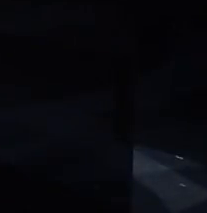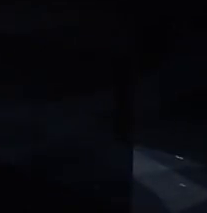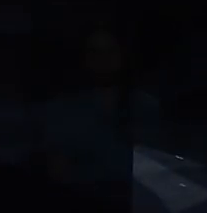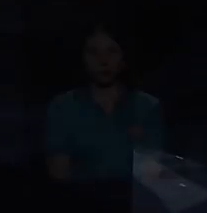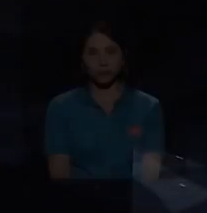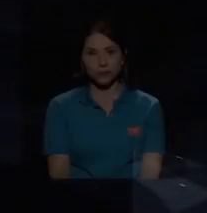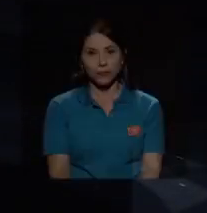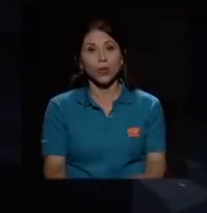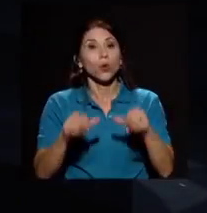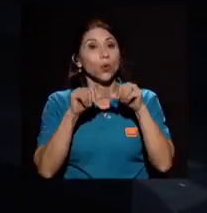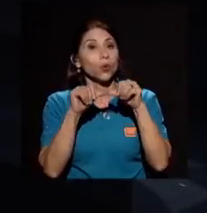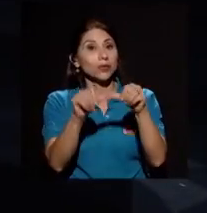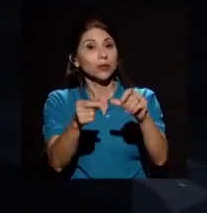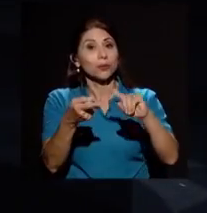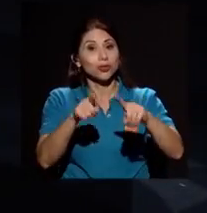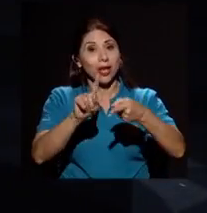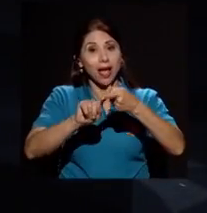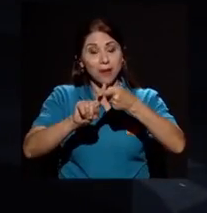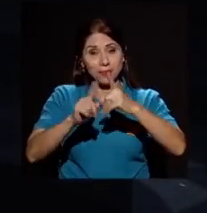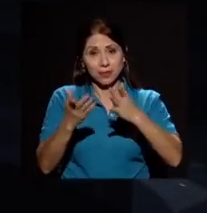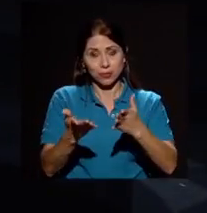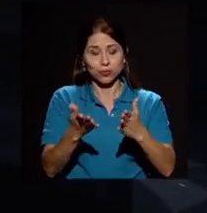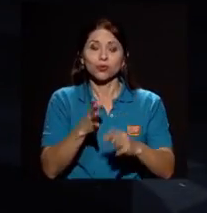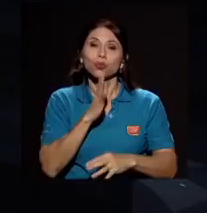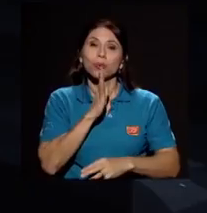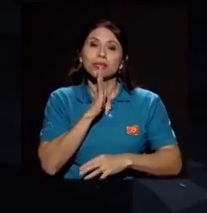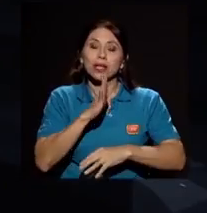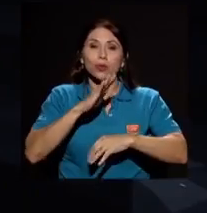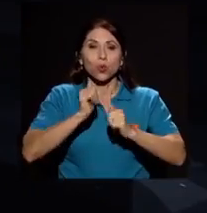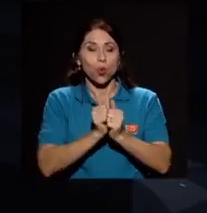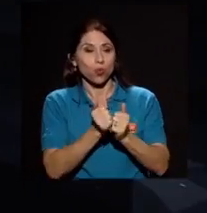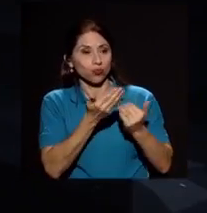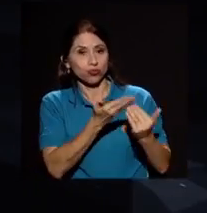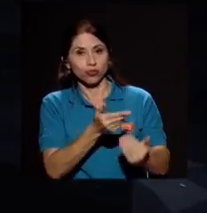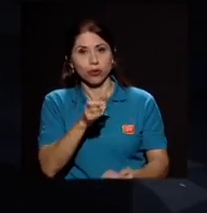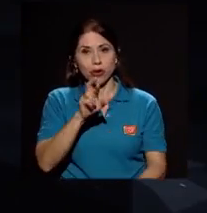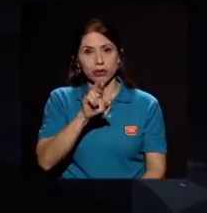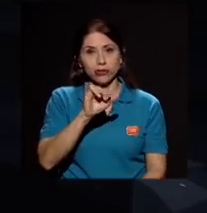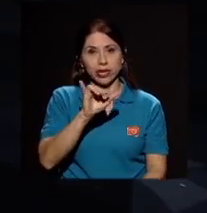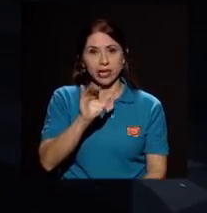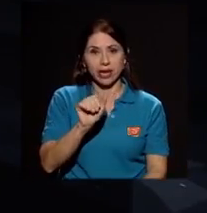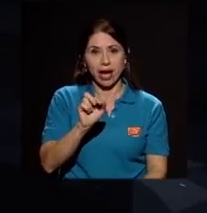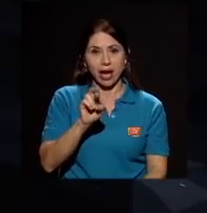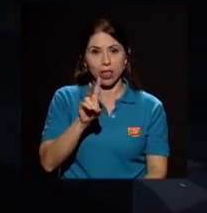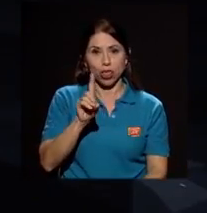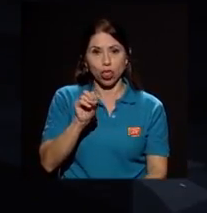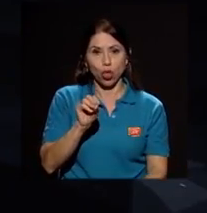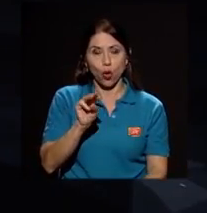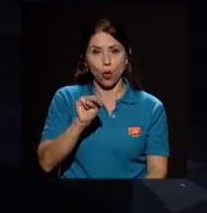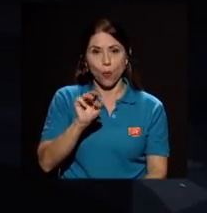continuamos amigas y amigos conversando con don ricardo monge y